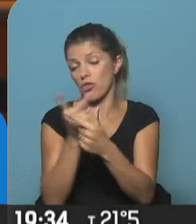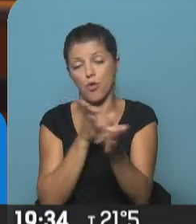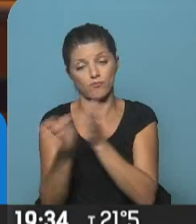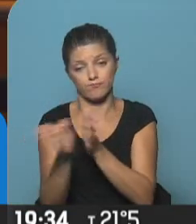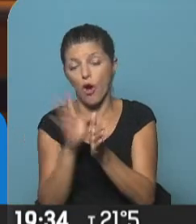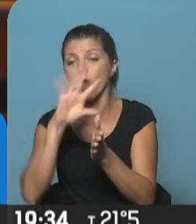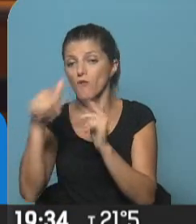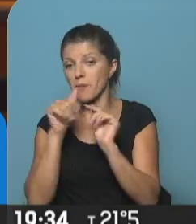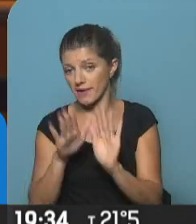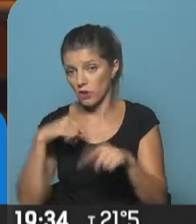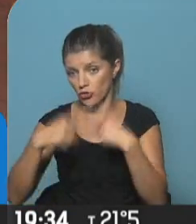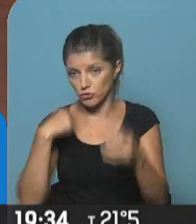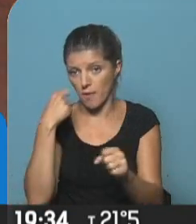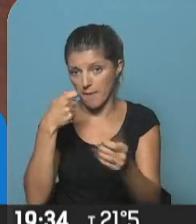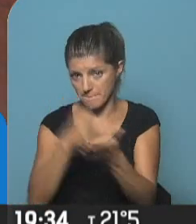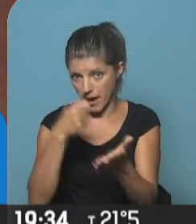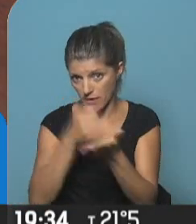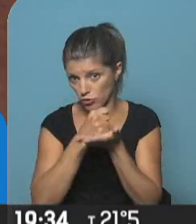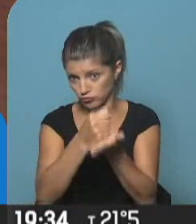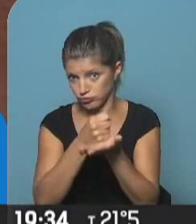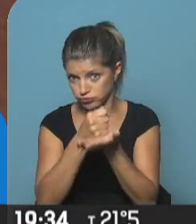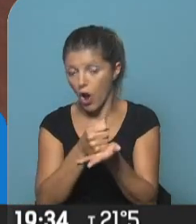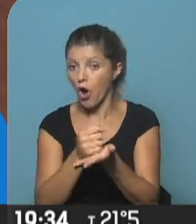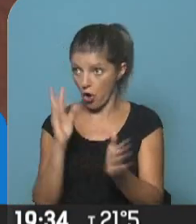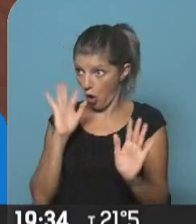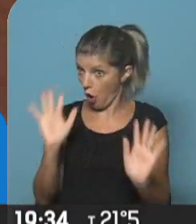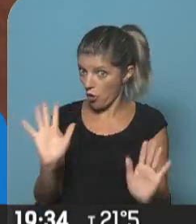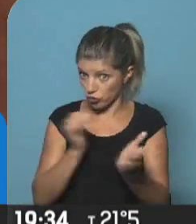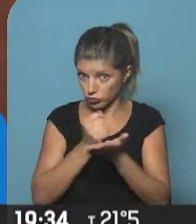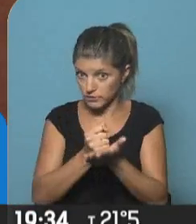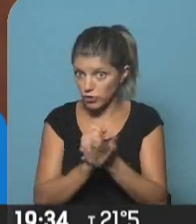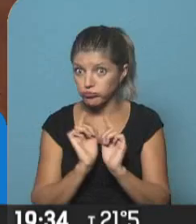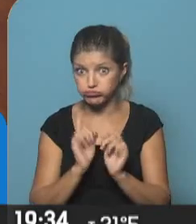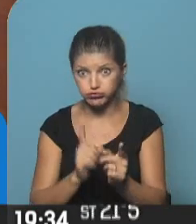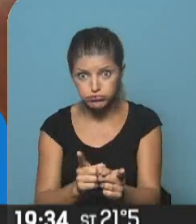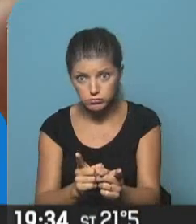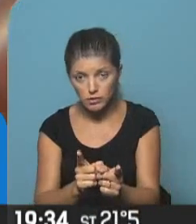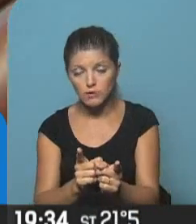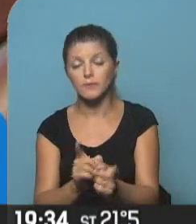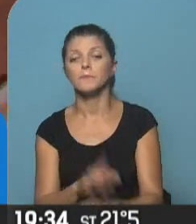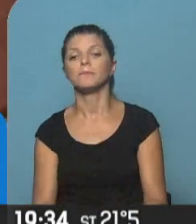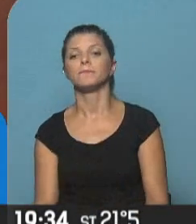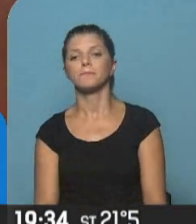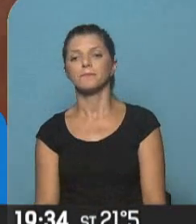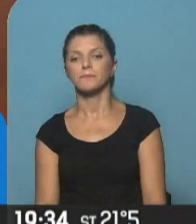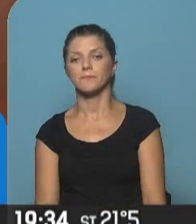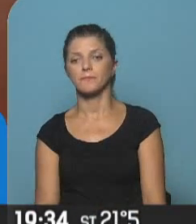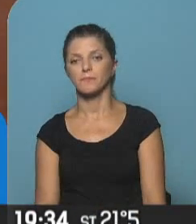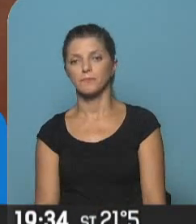se estaba financiando este subsidio. Ojo, los subsidios no han desaparecido, incluso aplicándose todas